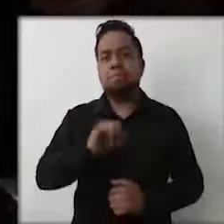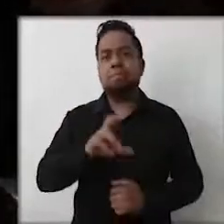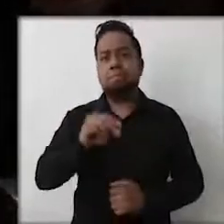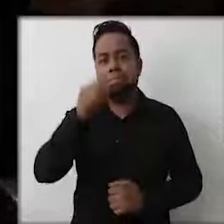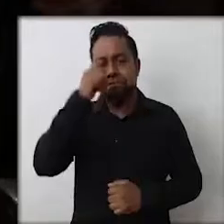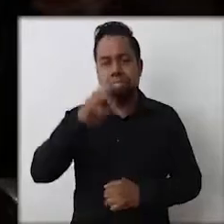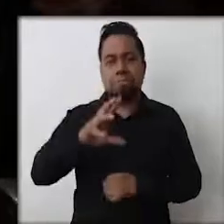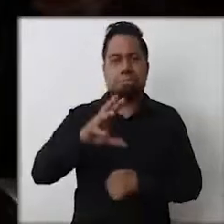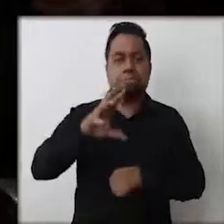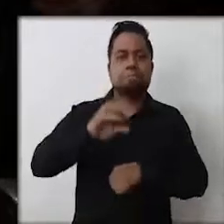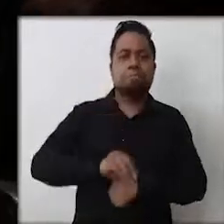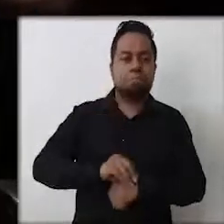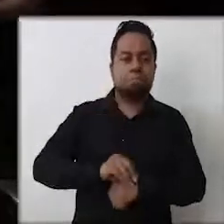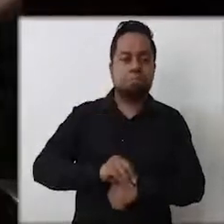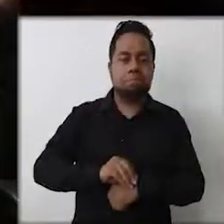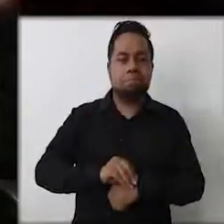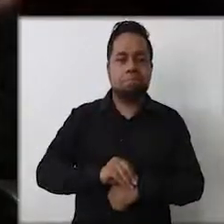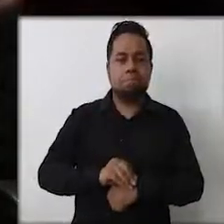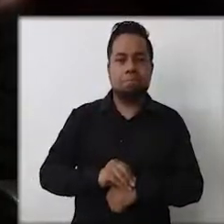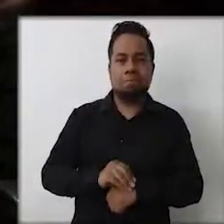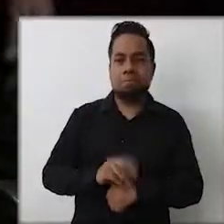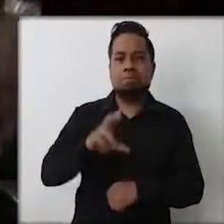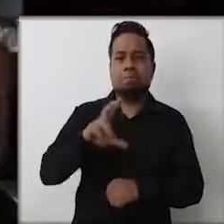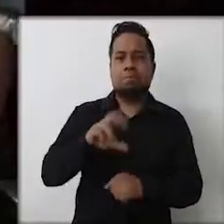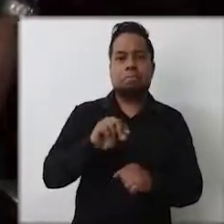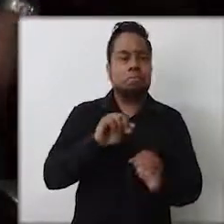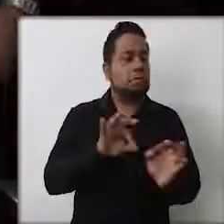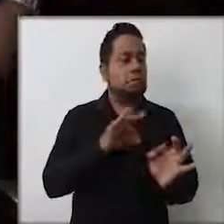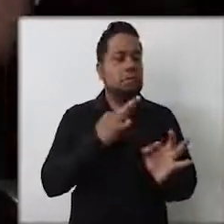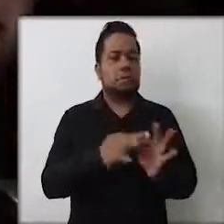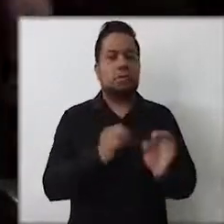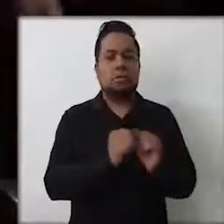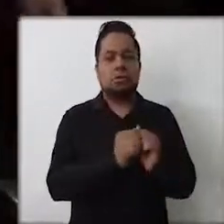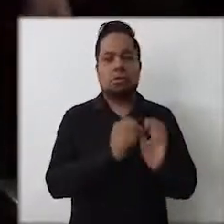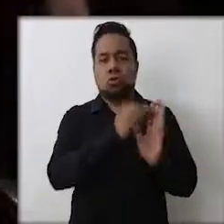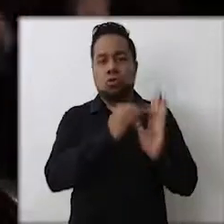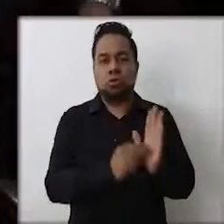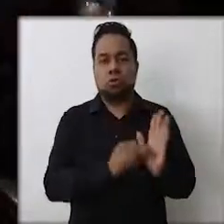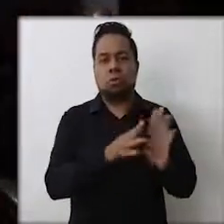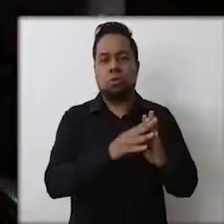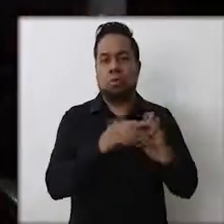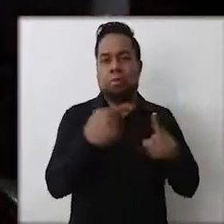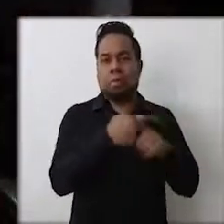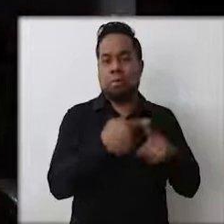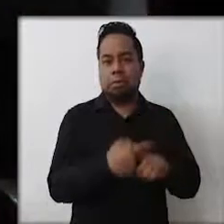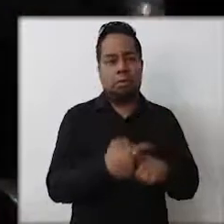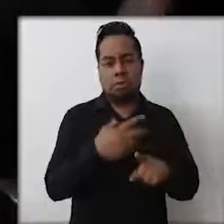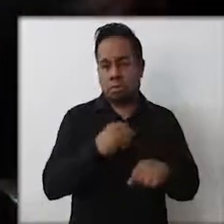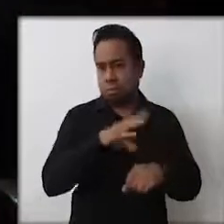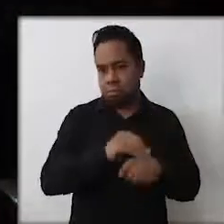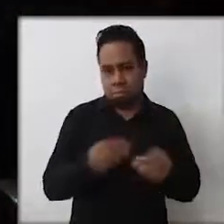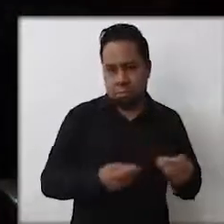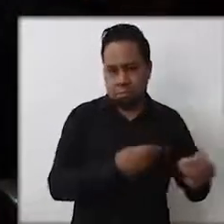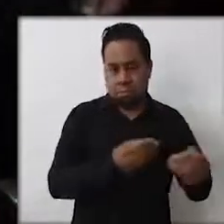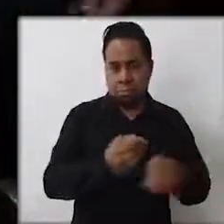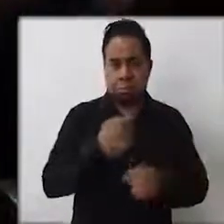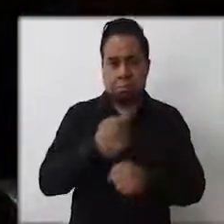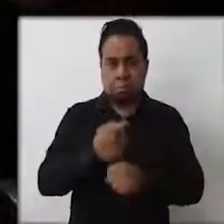estos permisos que se otorgan a través de esta comisión, que son a petición de parte y que van